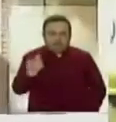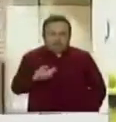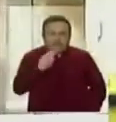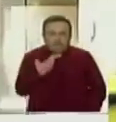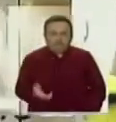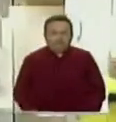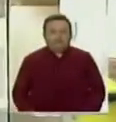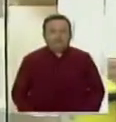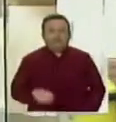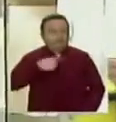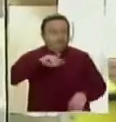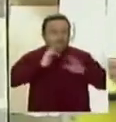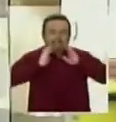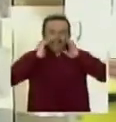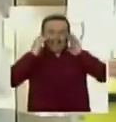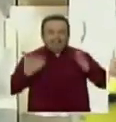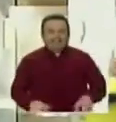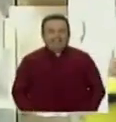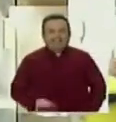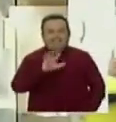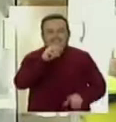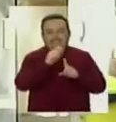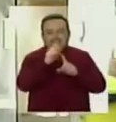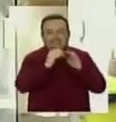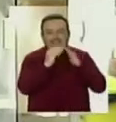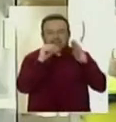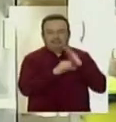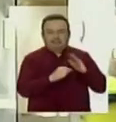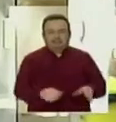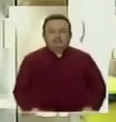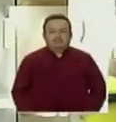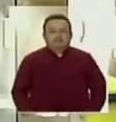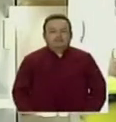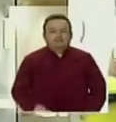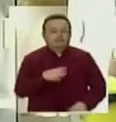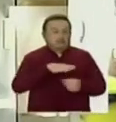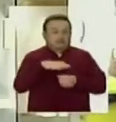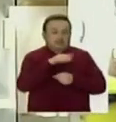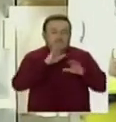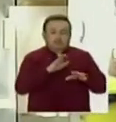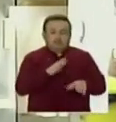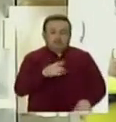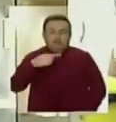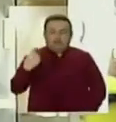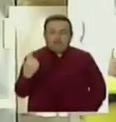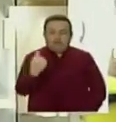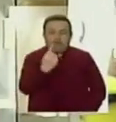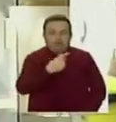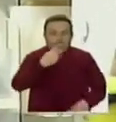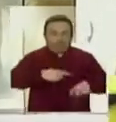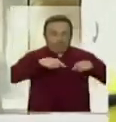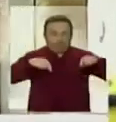para vivir. Con una gran alegría, llevamos casi 5 meses cerrados. La situación para los locatarios